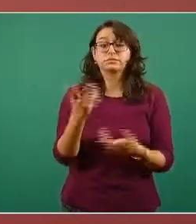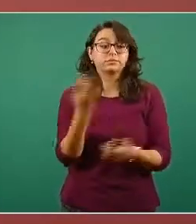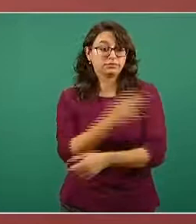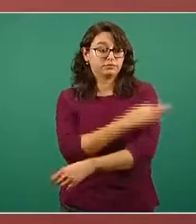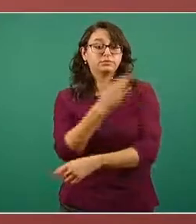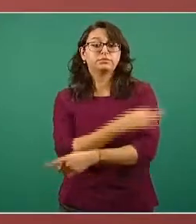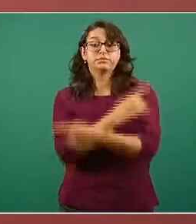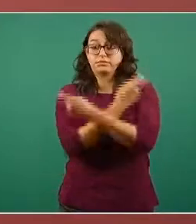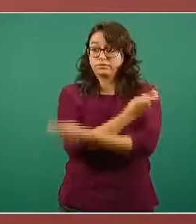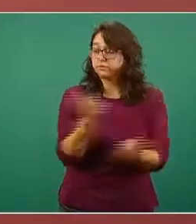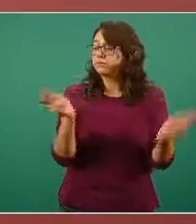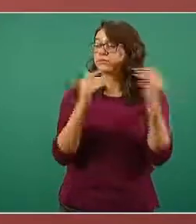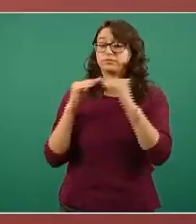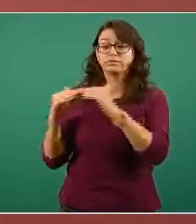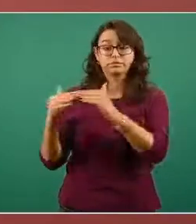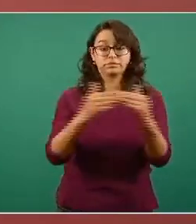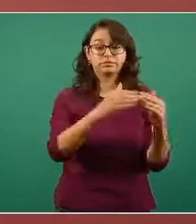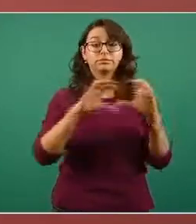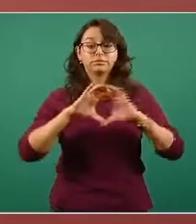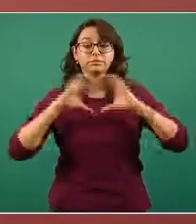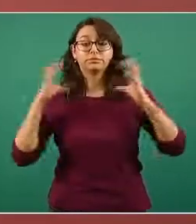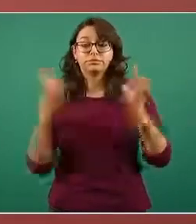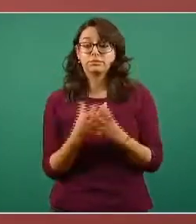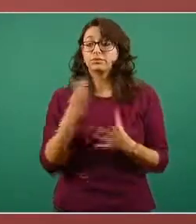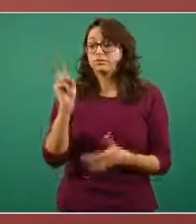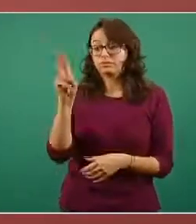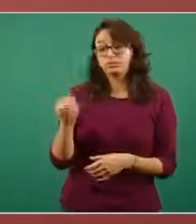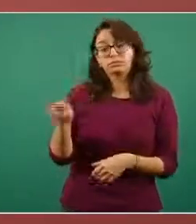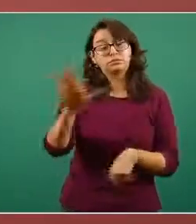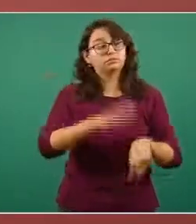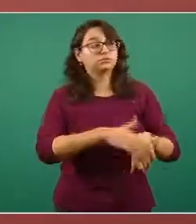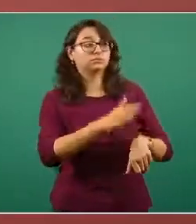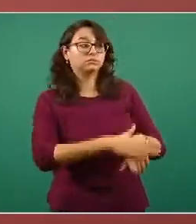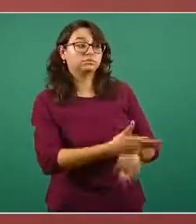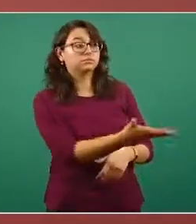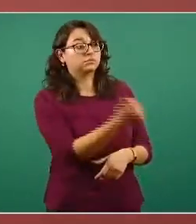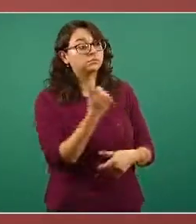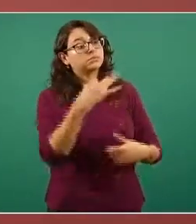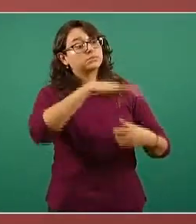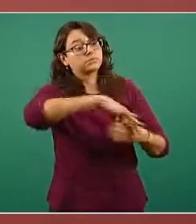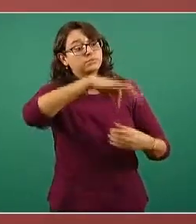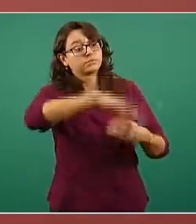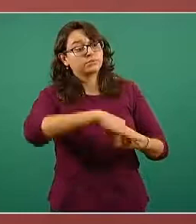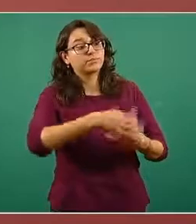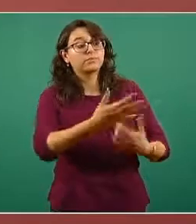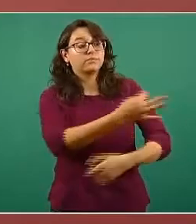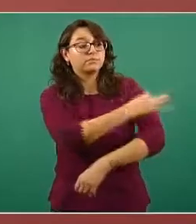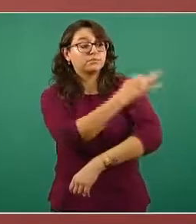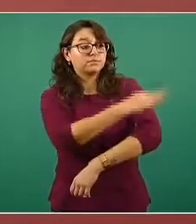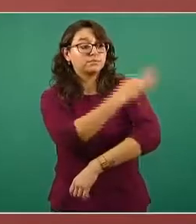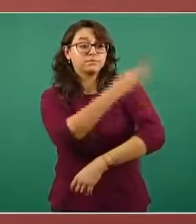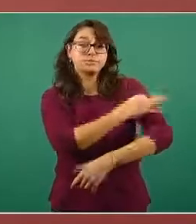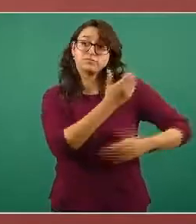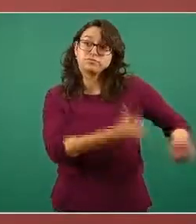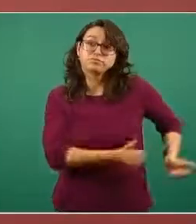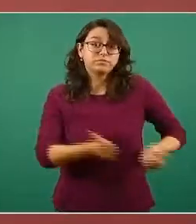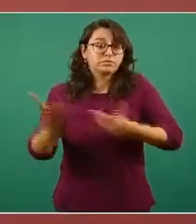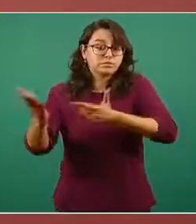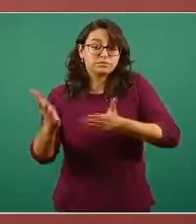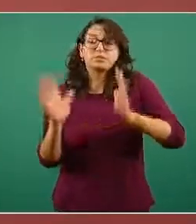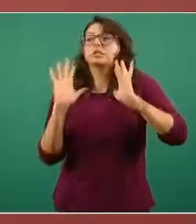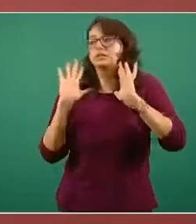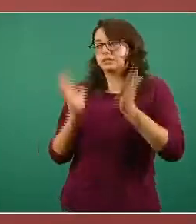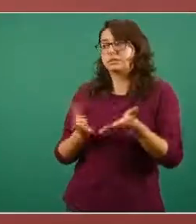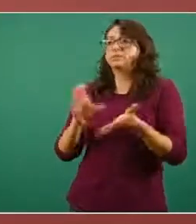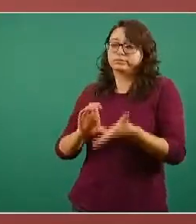distribuir equitativamente las vacunas y ha transferido a este mecanismo COVAX parte de la producción, con